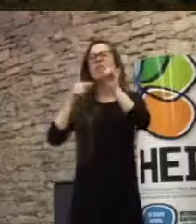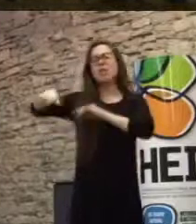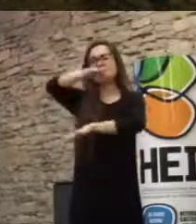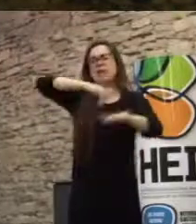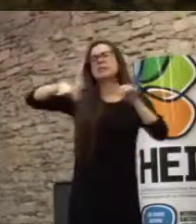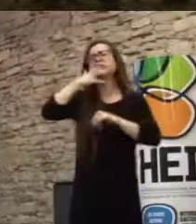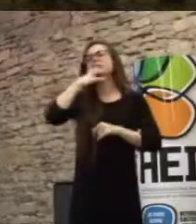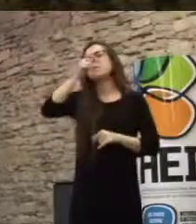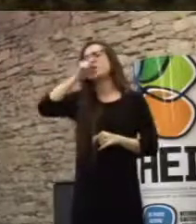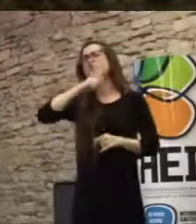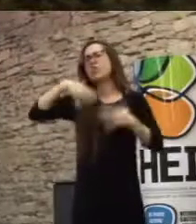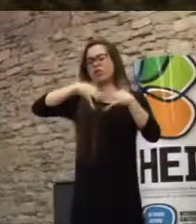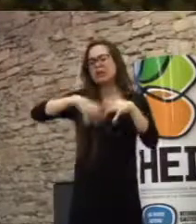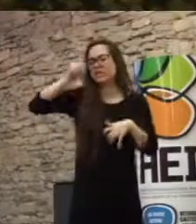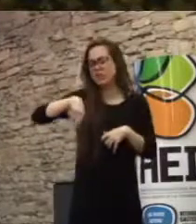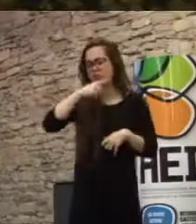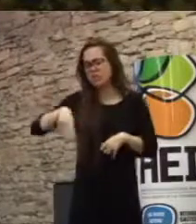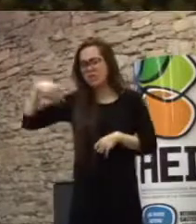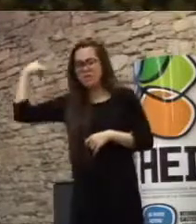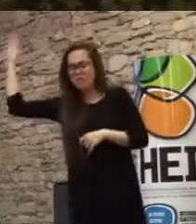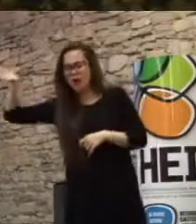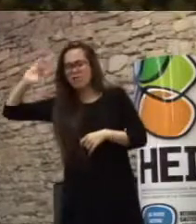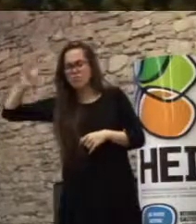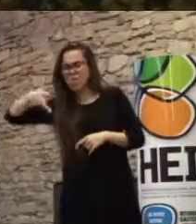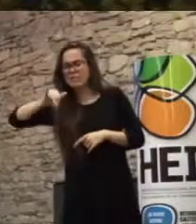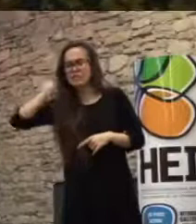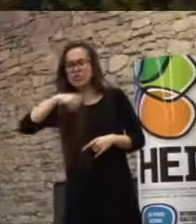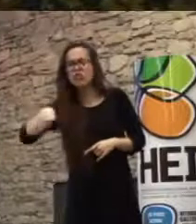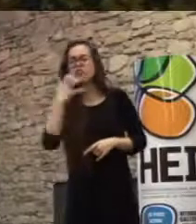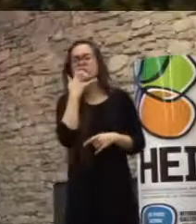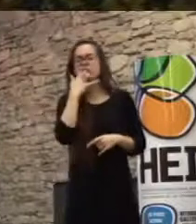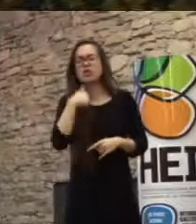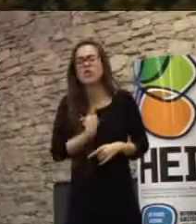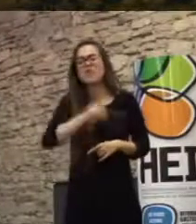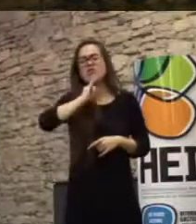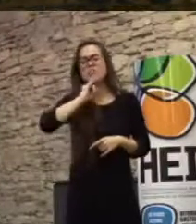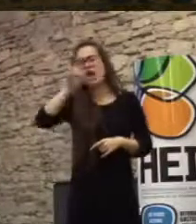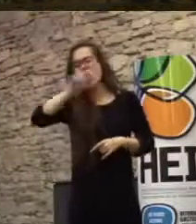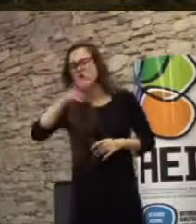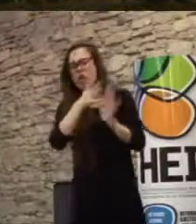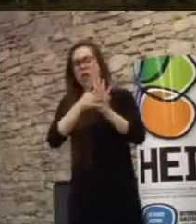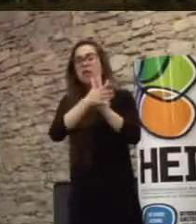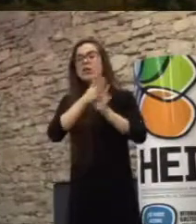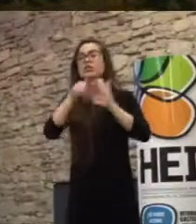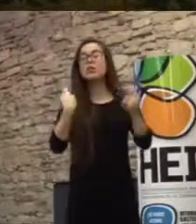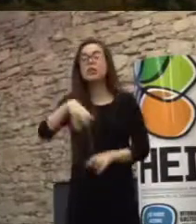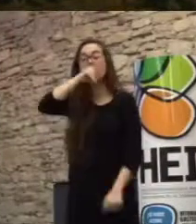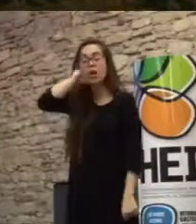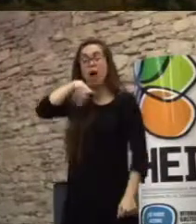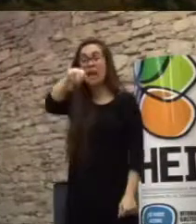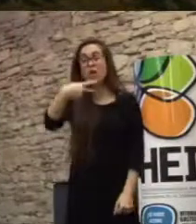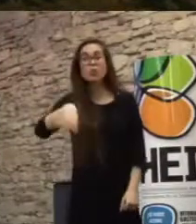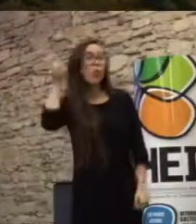funciona si yo soy de otro sitio si hablo una lengua extraña si entonces de lo que sale por mi boca lo que entra por tu oreja el punto 3